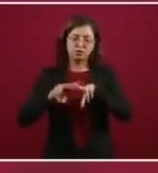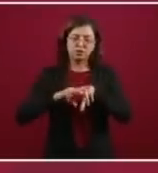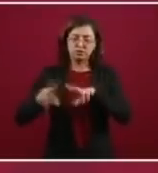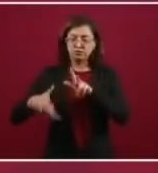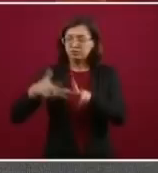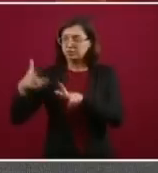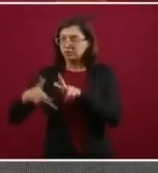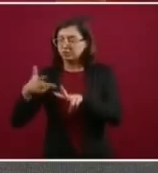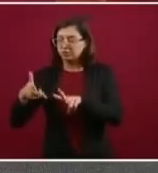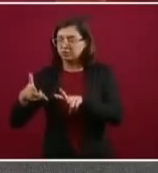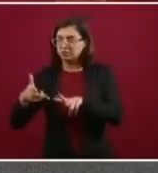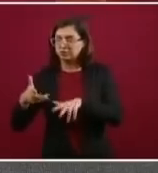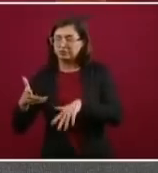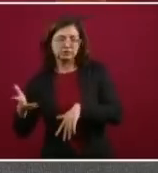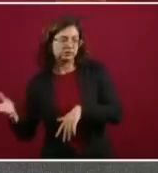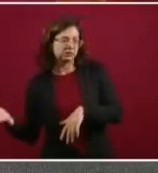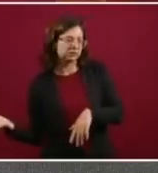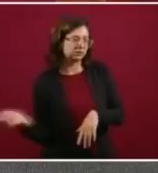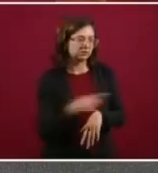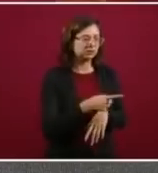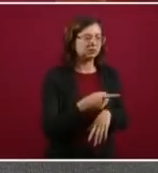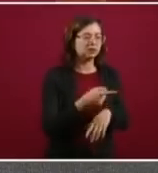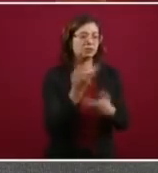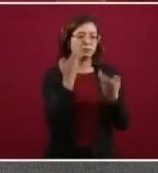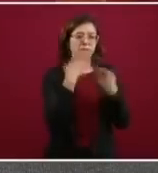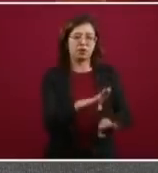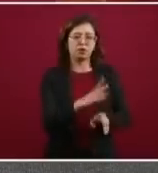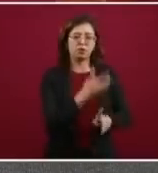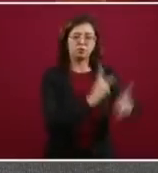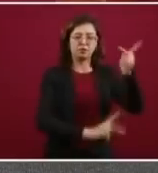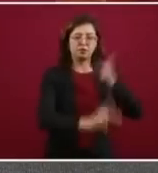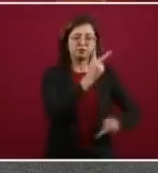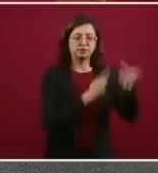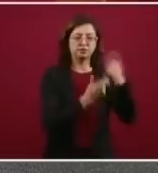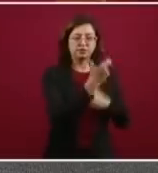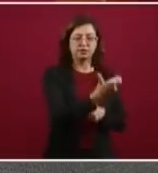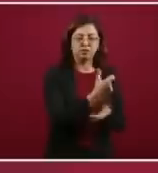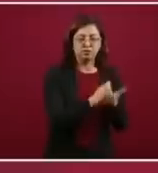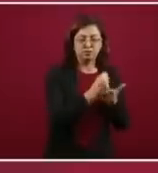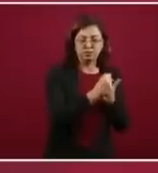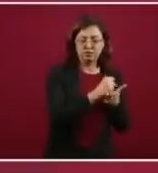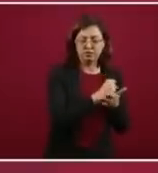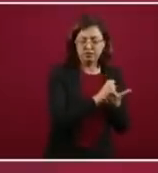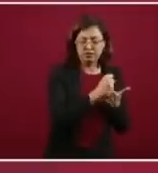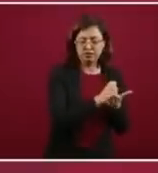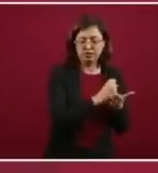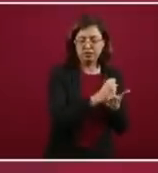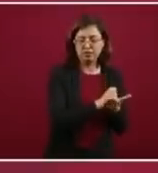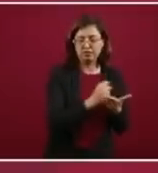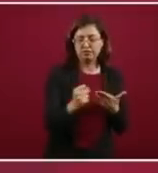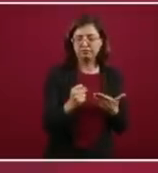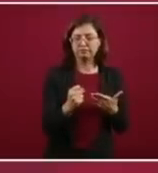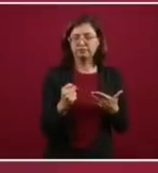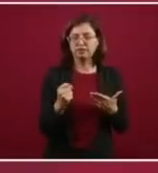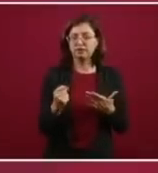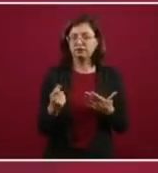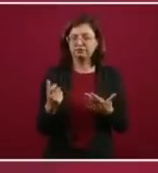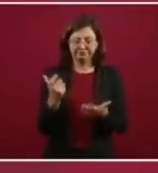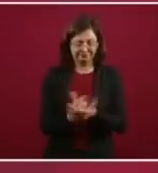consigue un crédito y compra las acciones